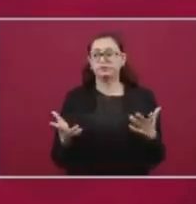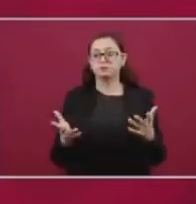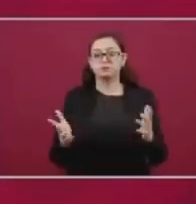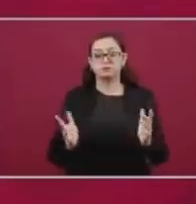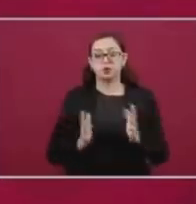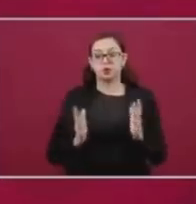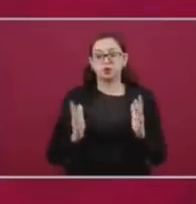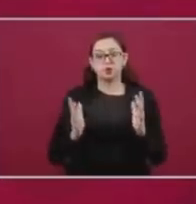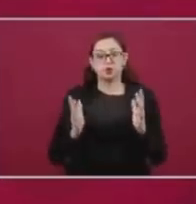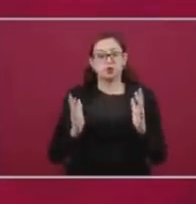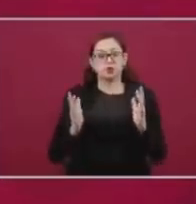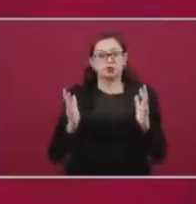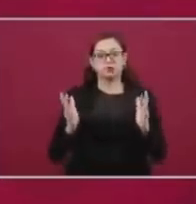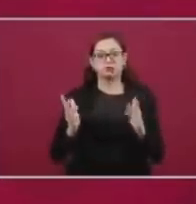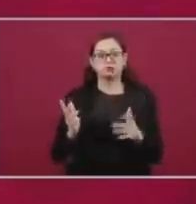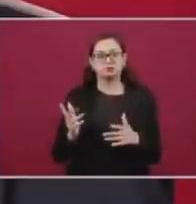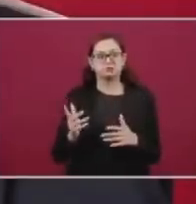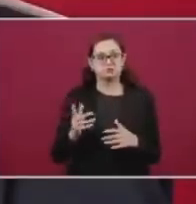pocas veces